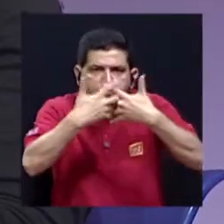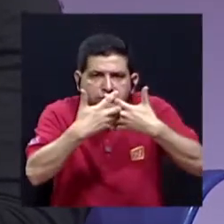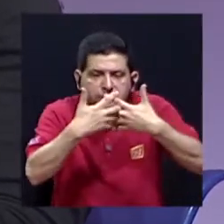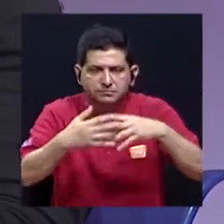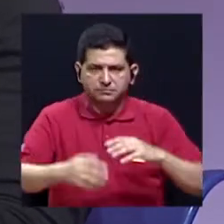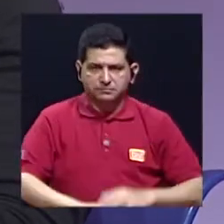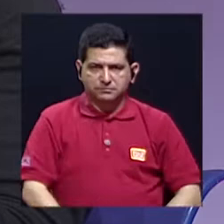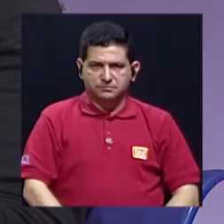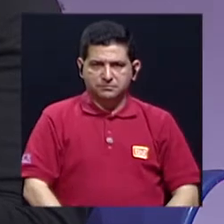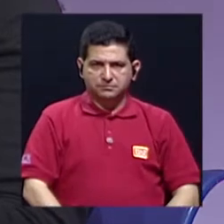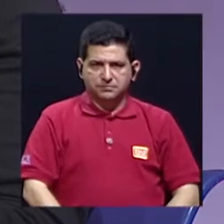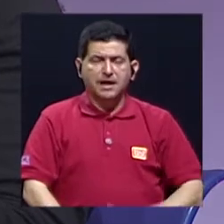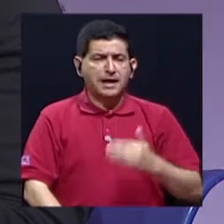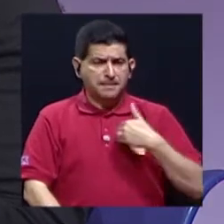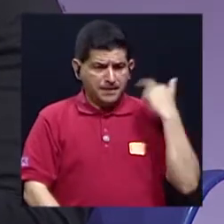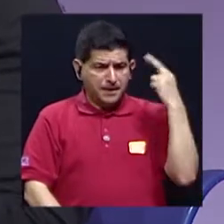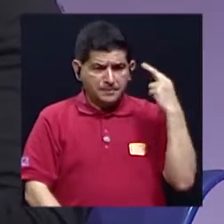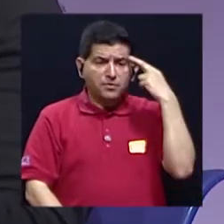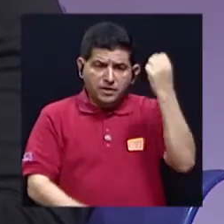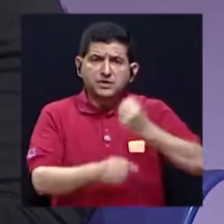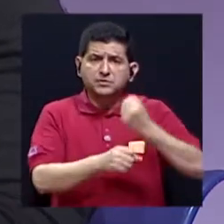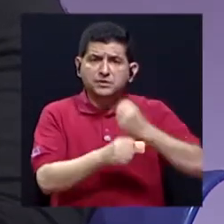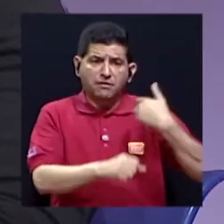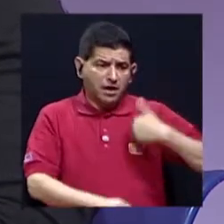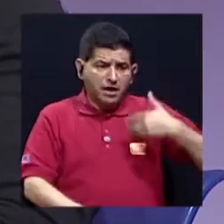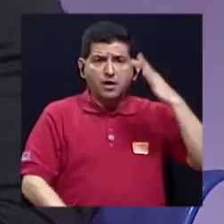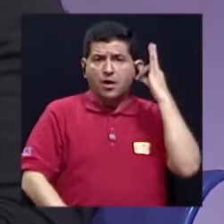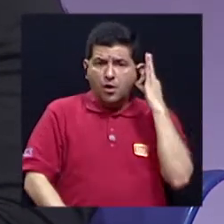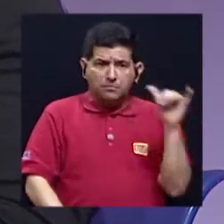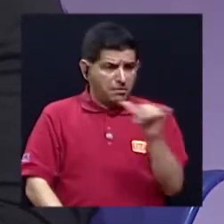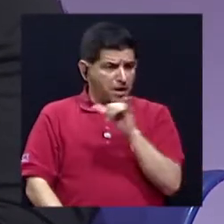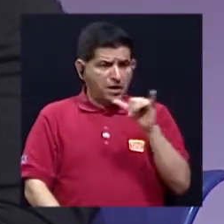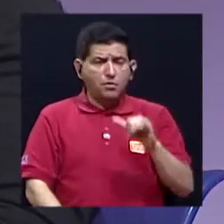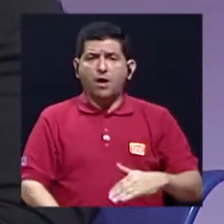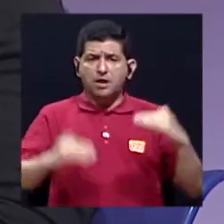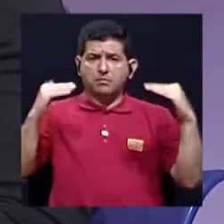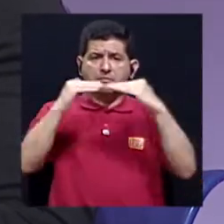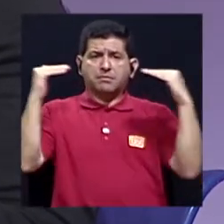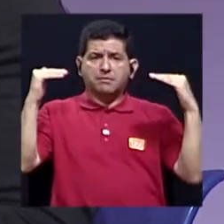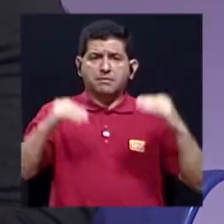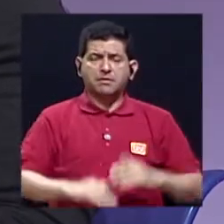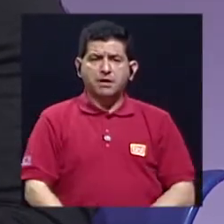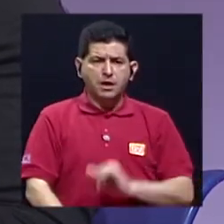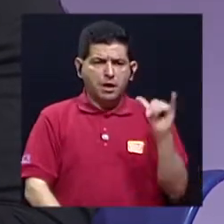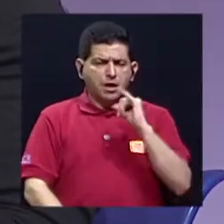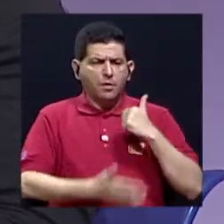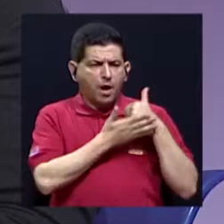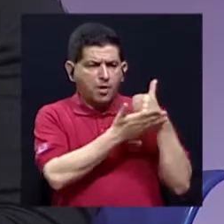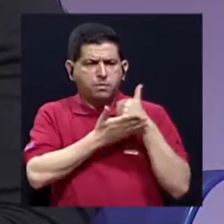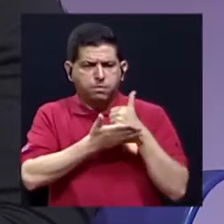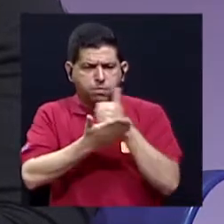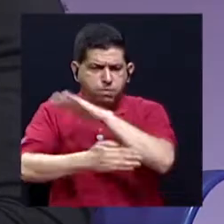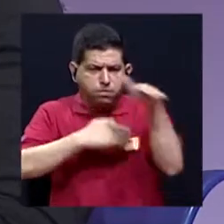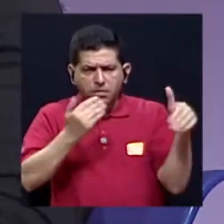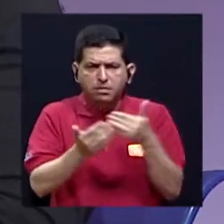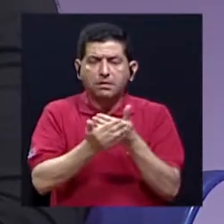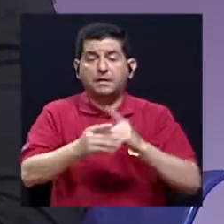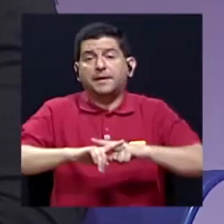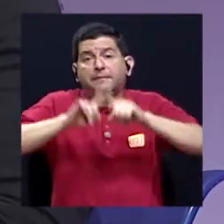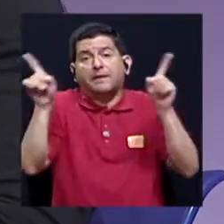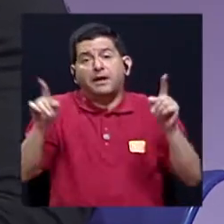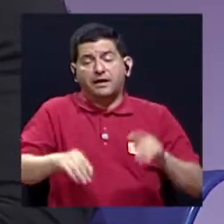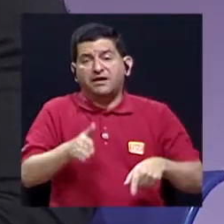porque, o sea, tenemos, ¿por qué no trabajar hombres y mujeres igual, de tú a tú, ¿verdad? Con la misma colaboración, con todo eso,